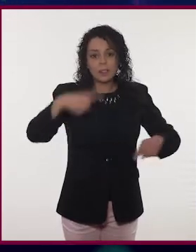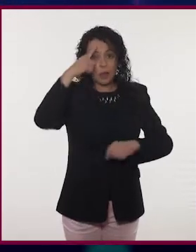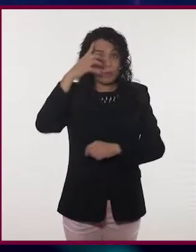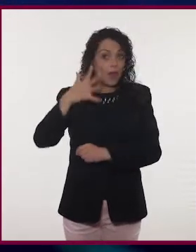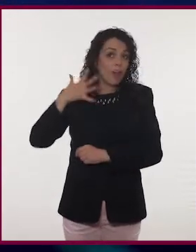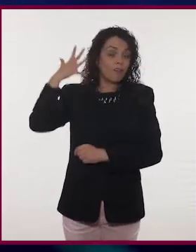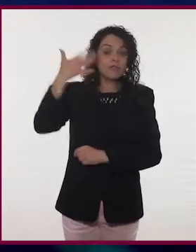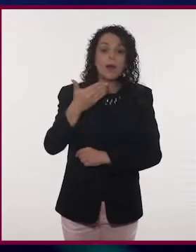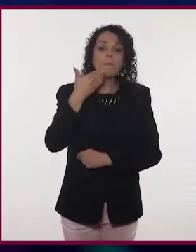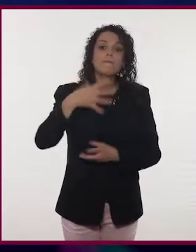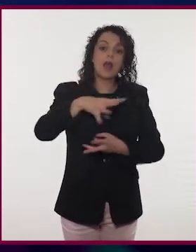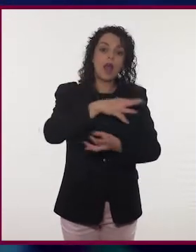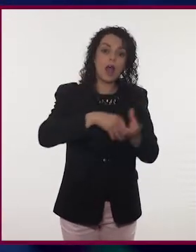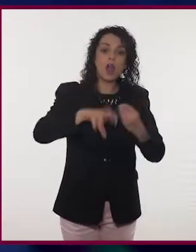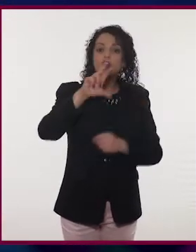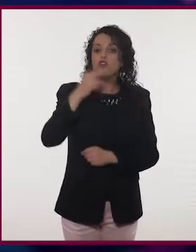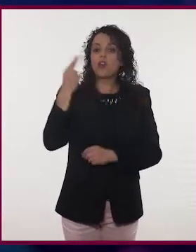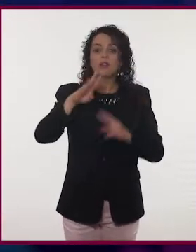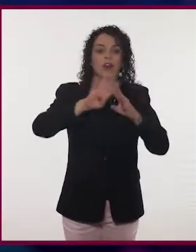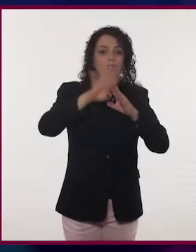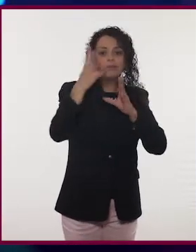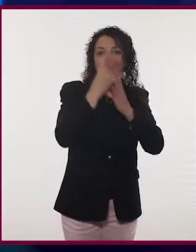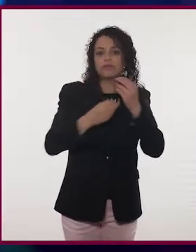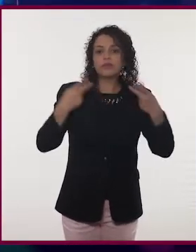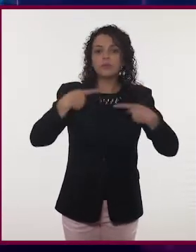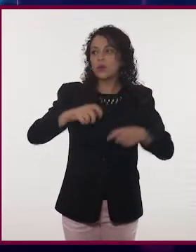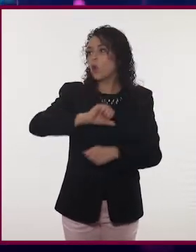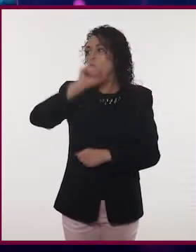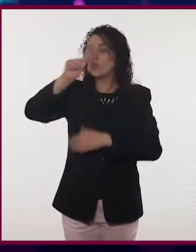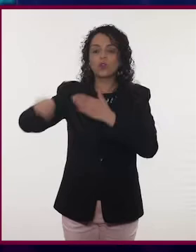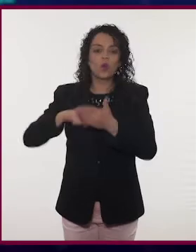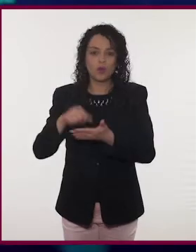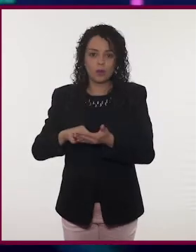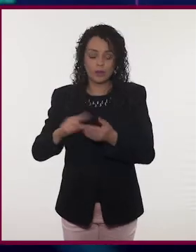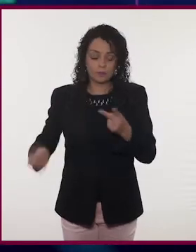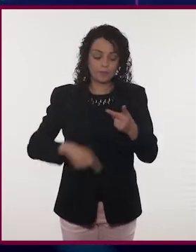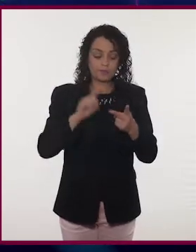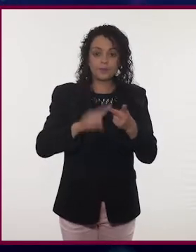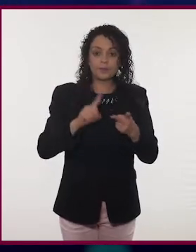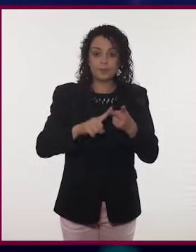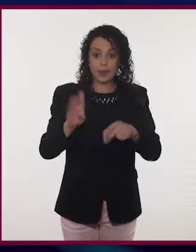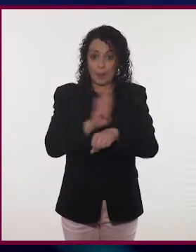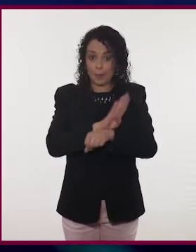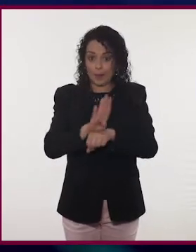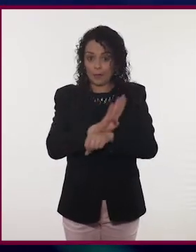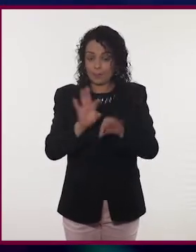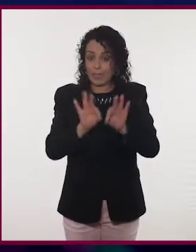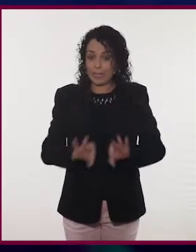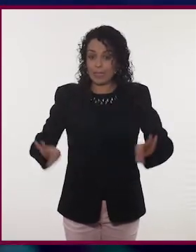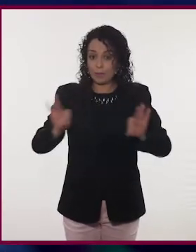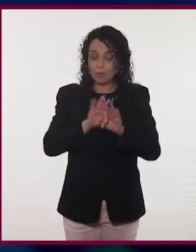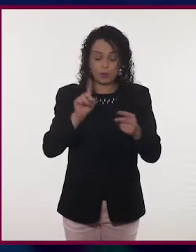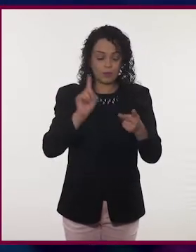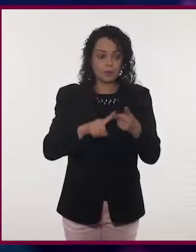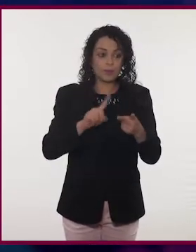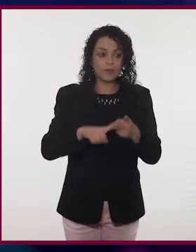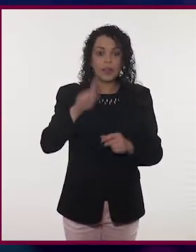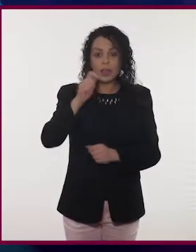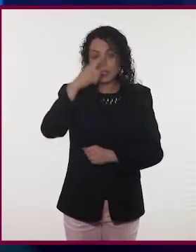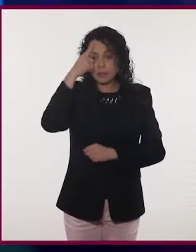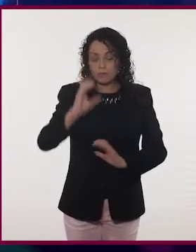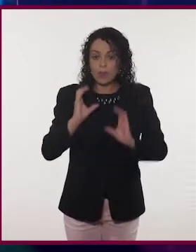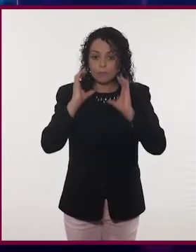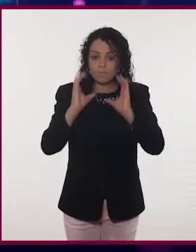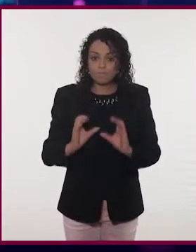generen ingresos, que no tenga que haber migración hacia otros lados. El segundo beneficio muy importante es que es un excelente incentivo para la